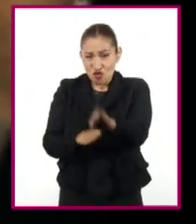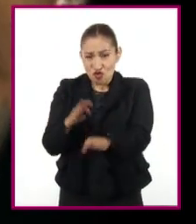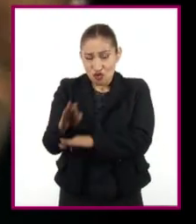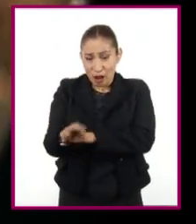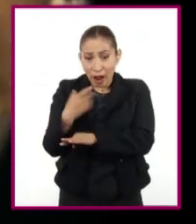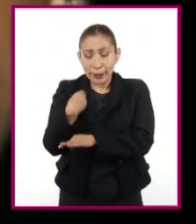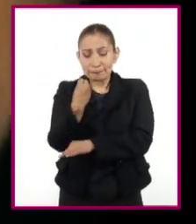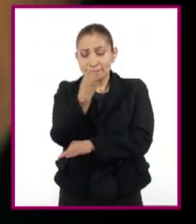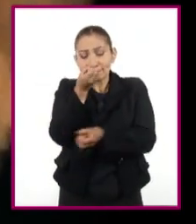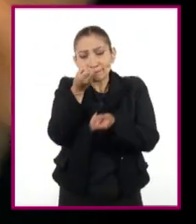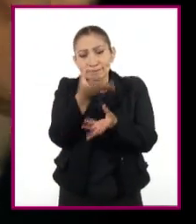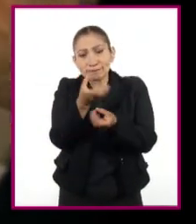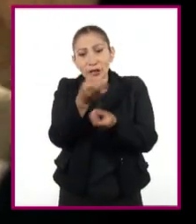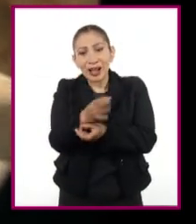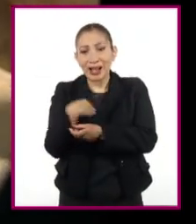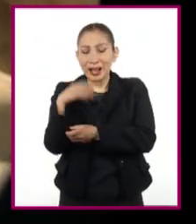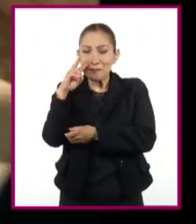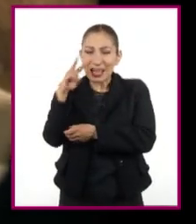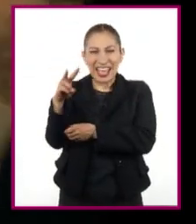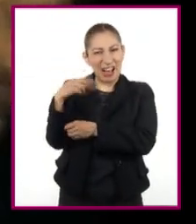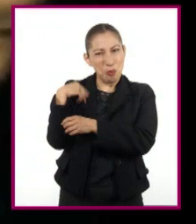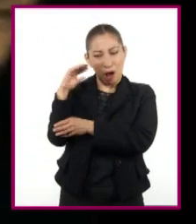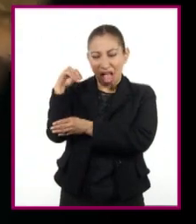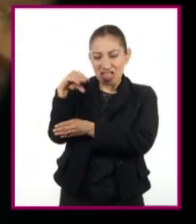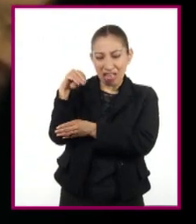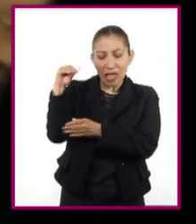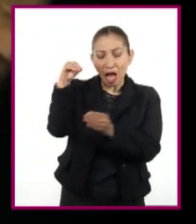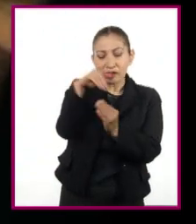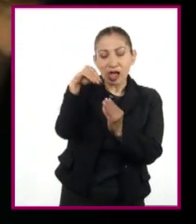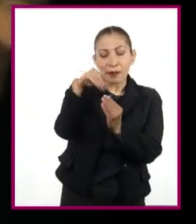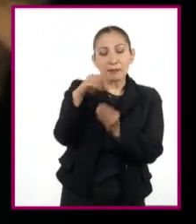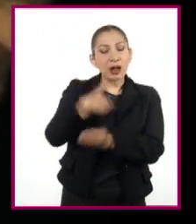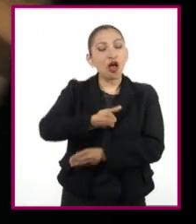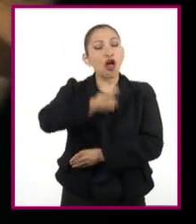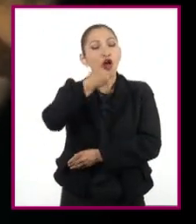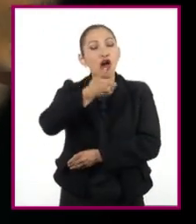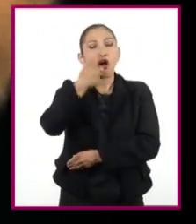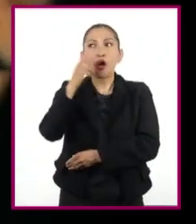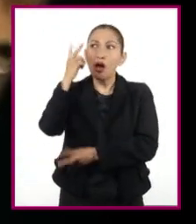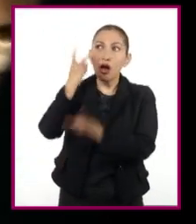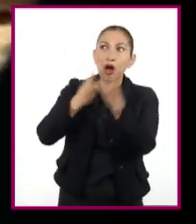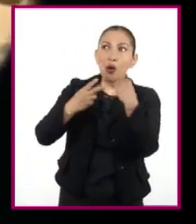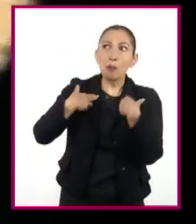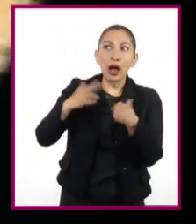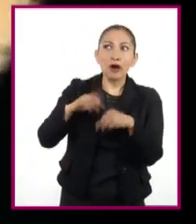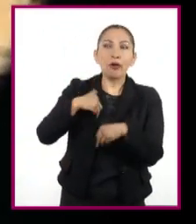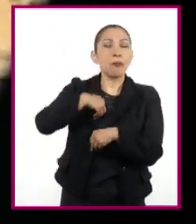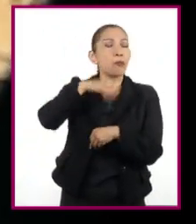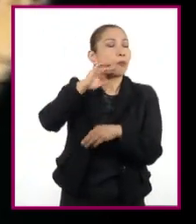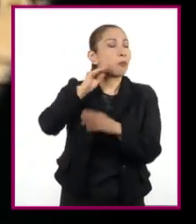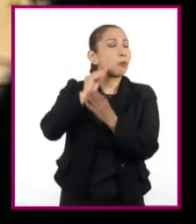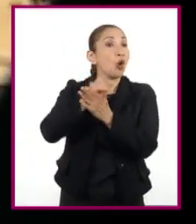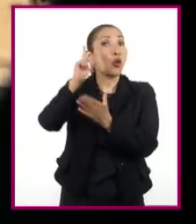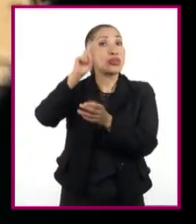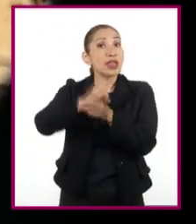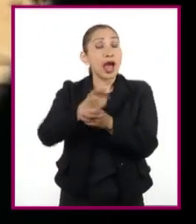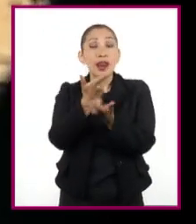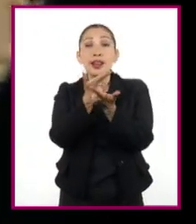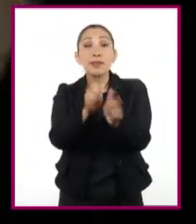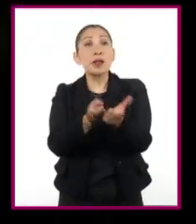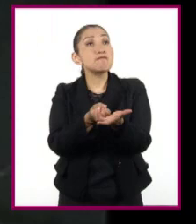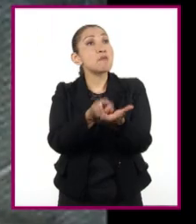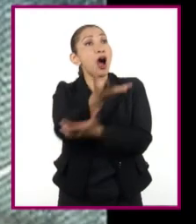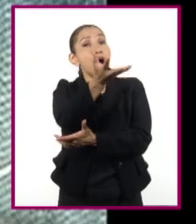alimentaron a mano utilizando domis en forma de cóndor, para que no se acostumbraran a la presencia humana y un buen día pudieran